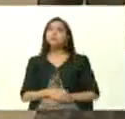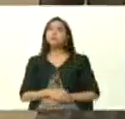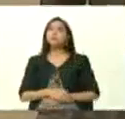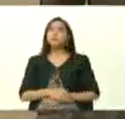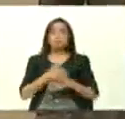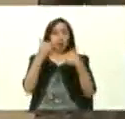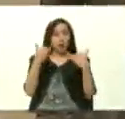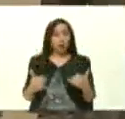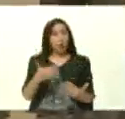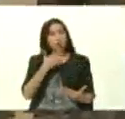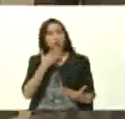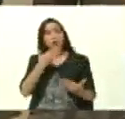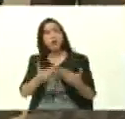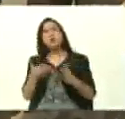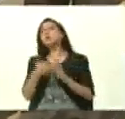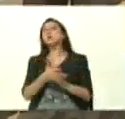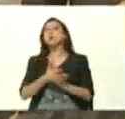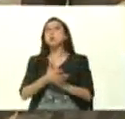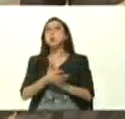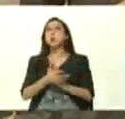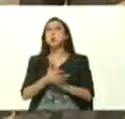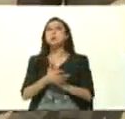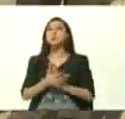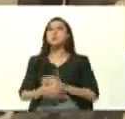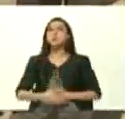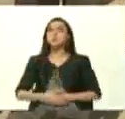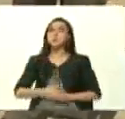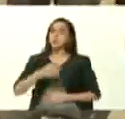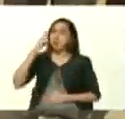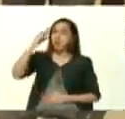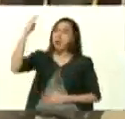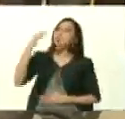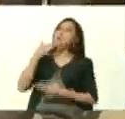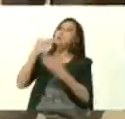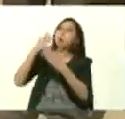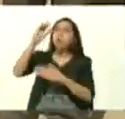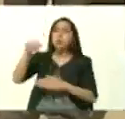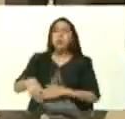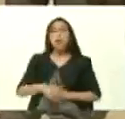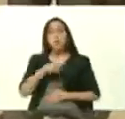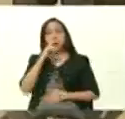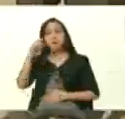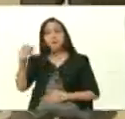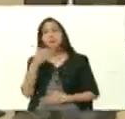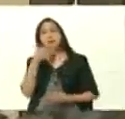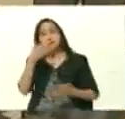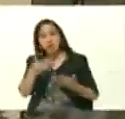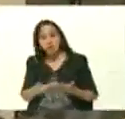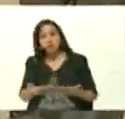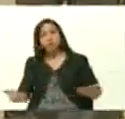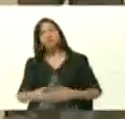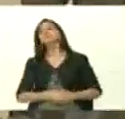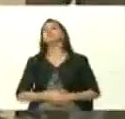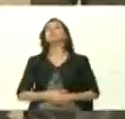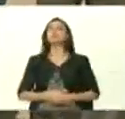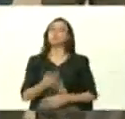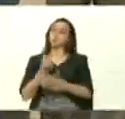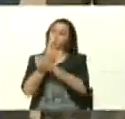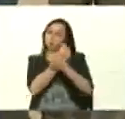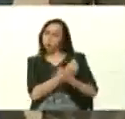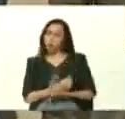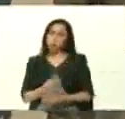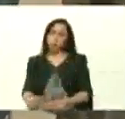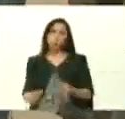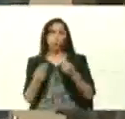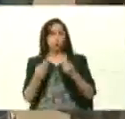día agradece a nuestro primeramente a Dios y en segundo momento a nuestro presidente Nicolás Maduro por tanto amor,